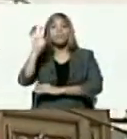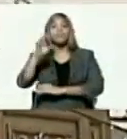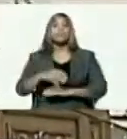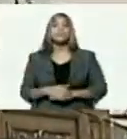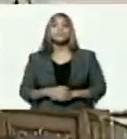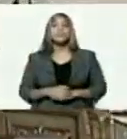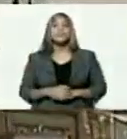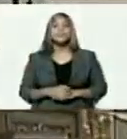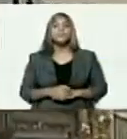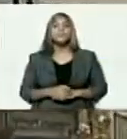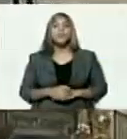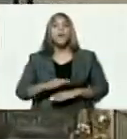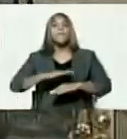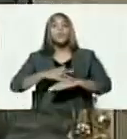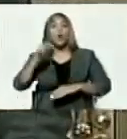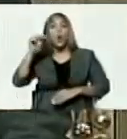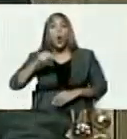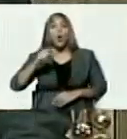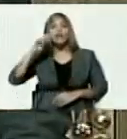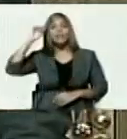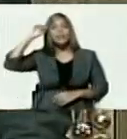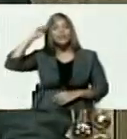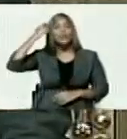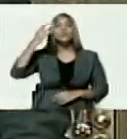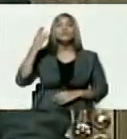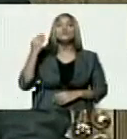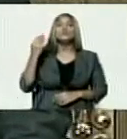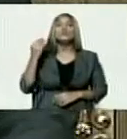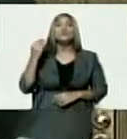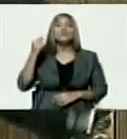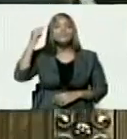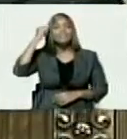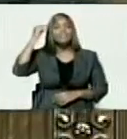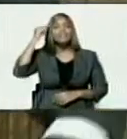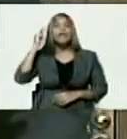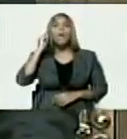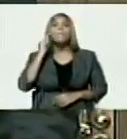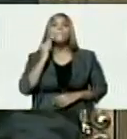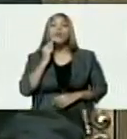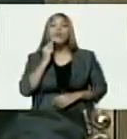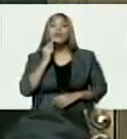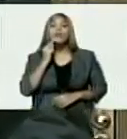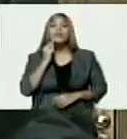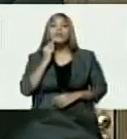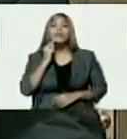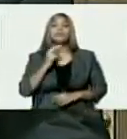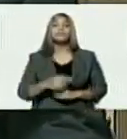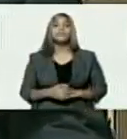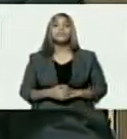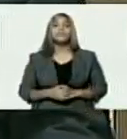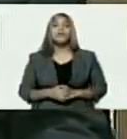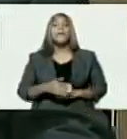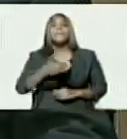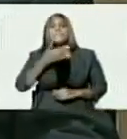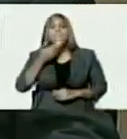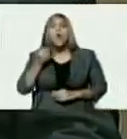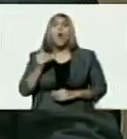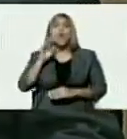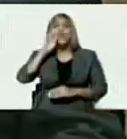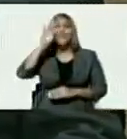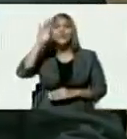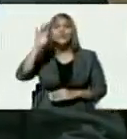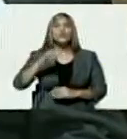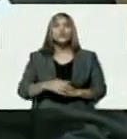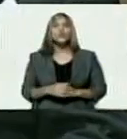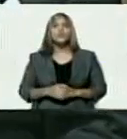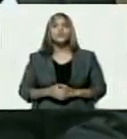con el recuerdo de Simón Bolívar, nosotros iluminamos para un mejor porvenir, para mejores